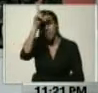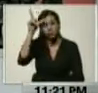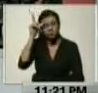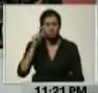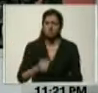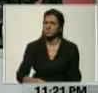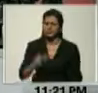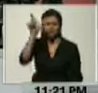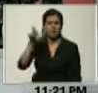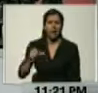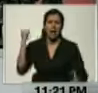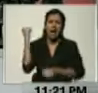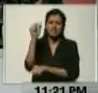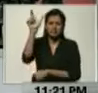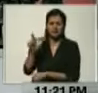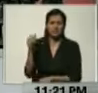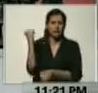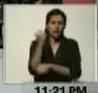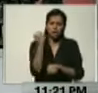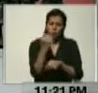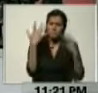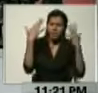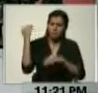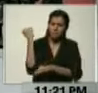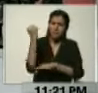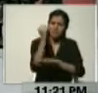Asesinos. Inmorales.